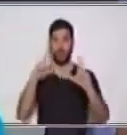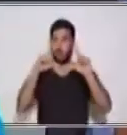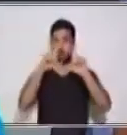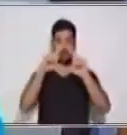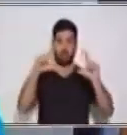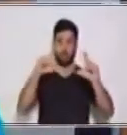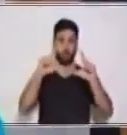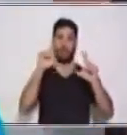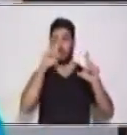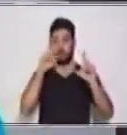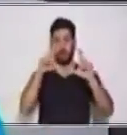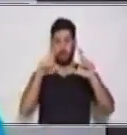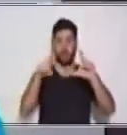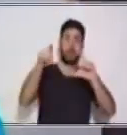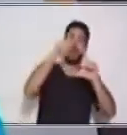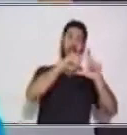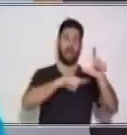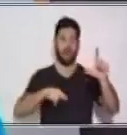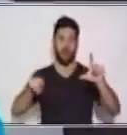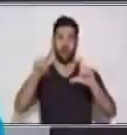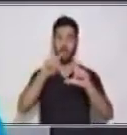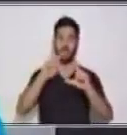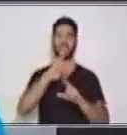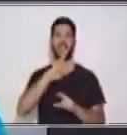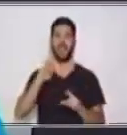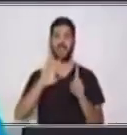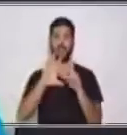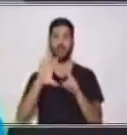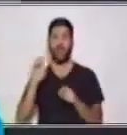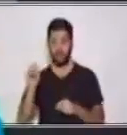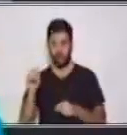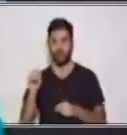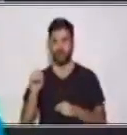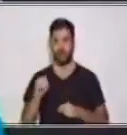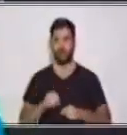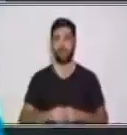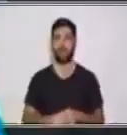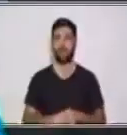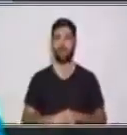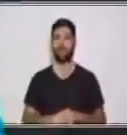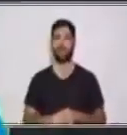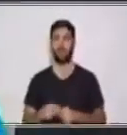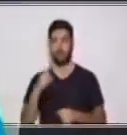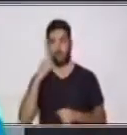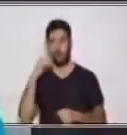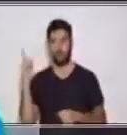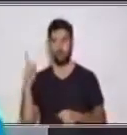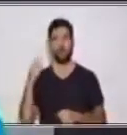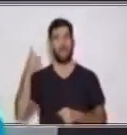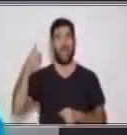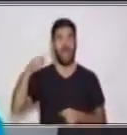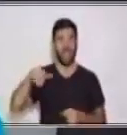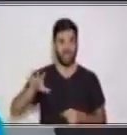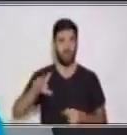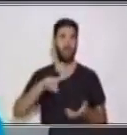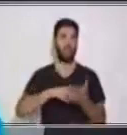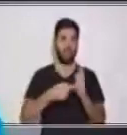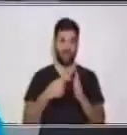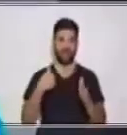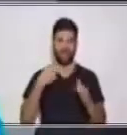360 grados. En ambos casos, lo que tengo yo marcado en azul, tú lo puedes leer